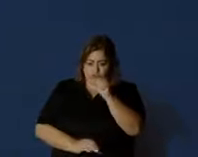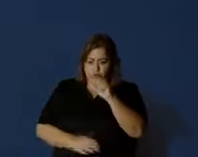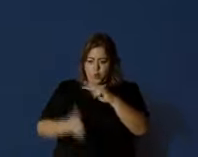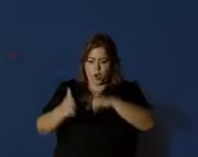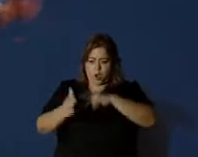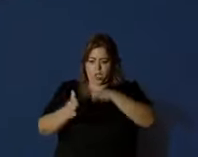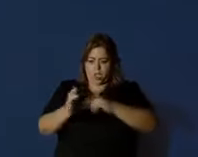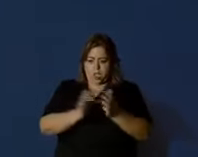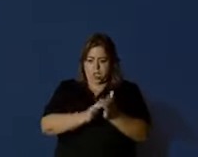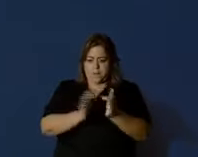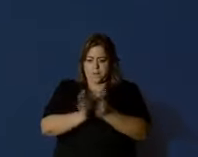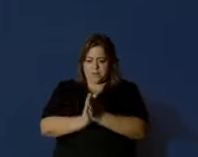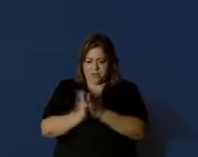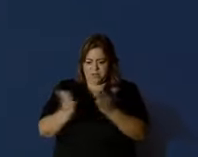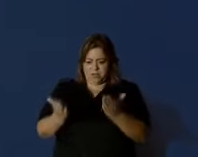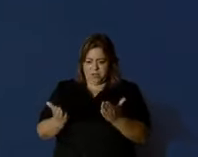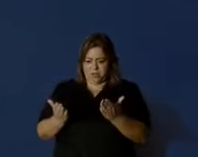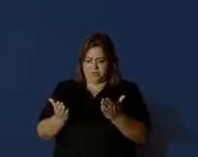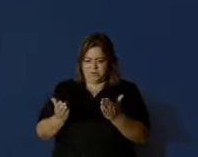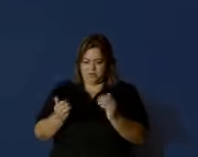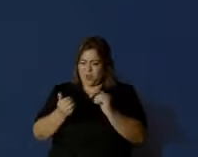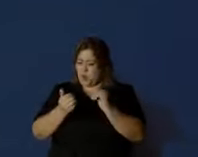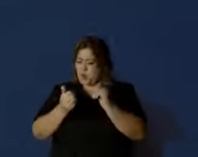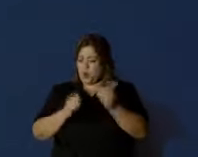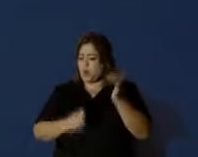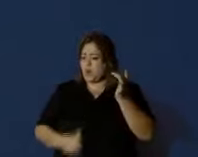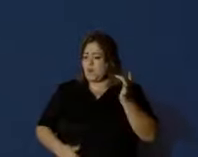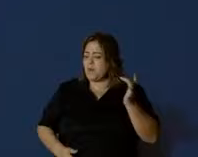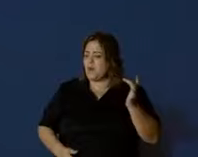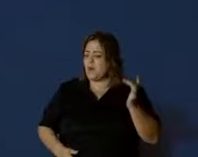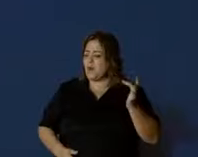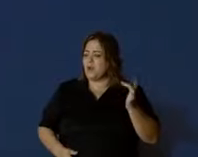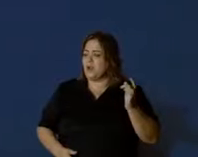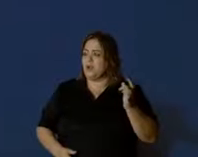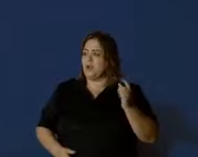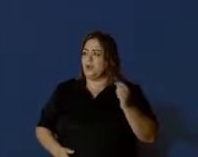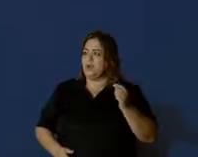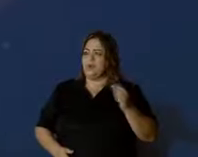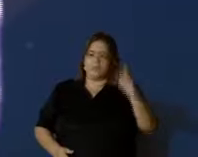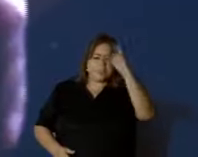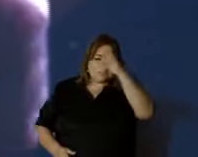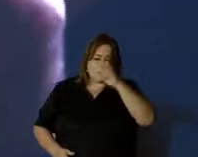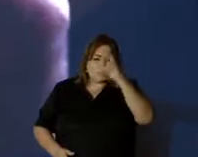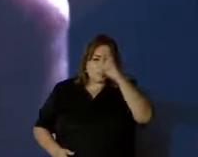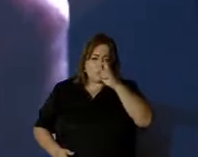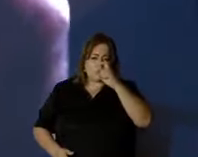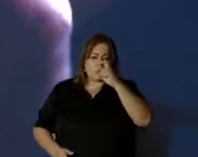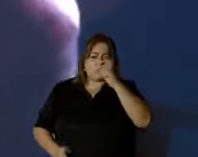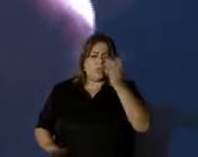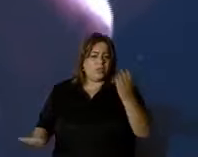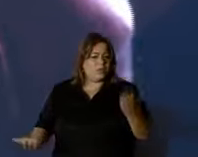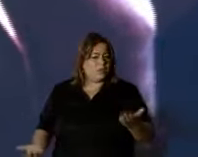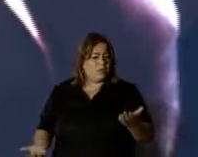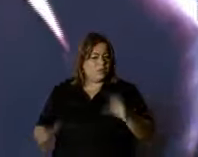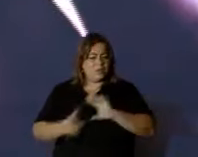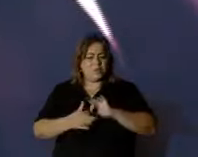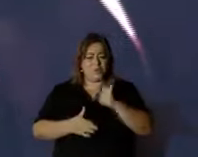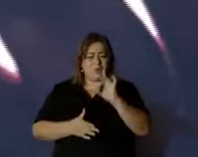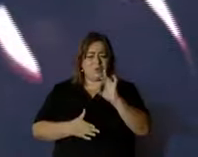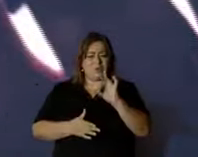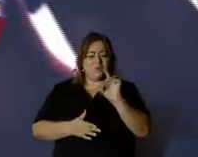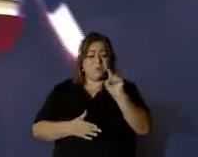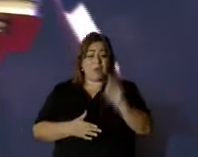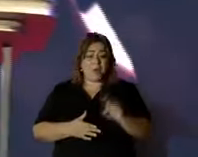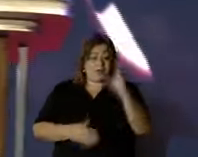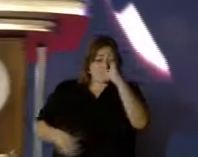bíblica? ¿Cómo tú están tus sentidos espirituales? ¿Cómo tú puedes creer? en algo que tú no ves si tú no buscas